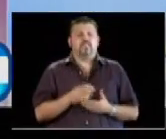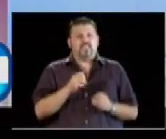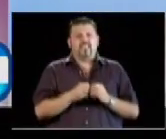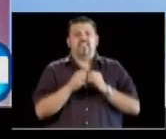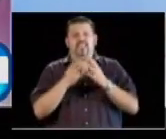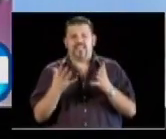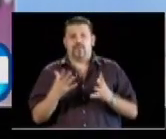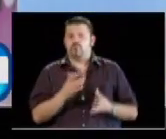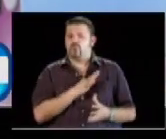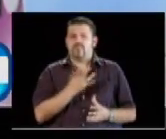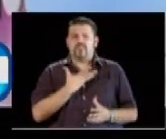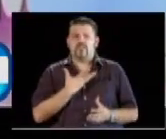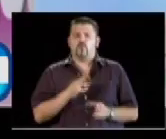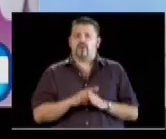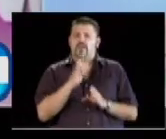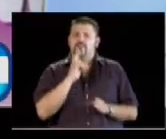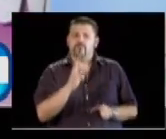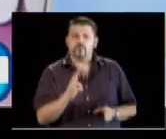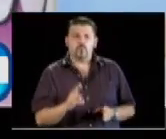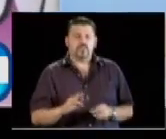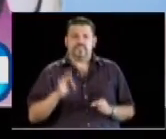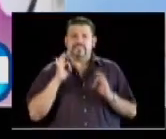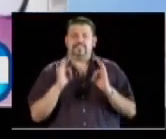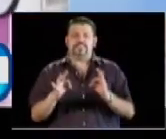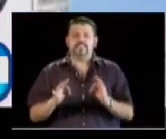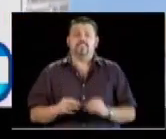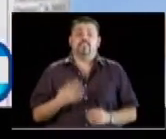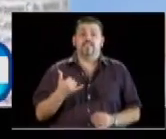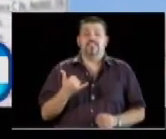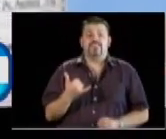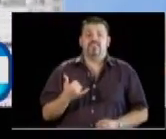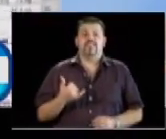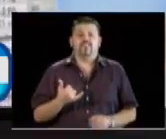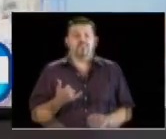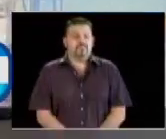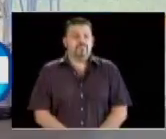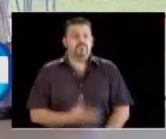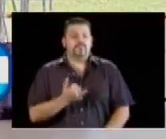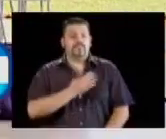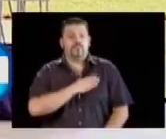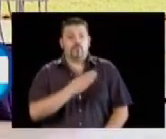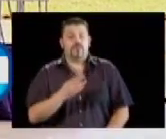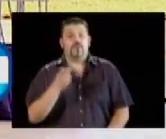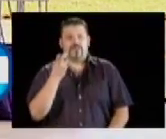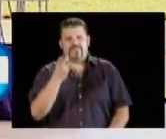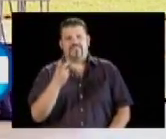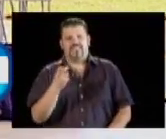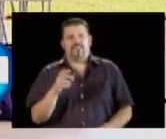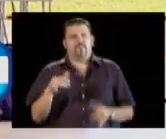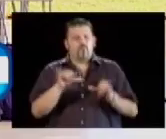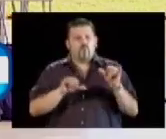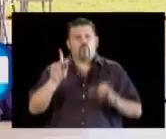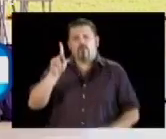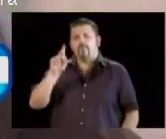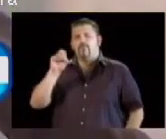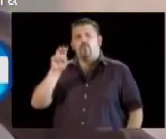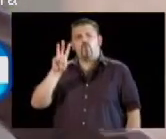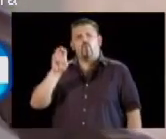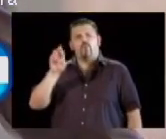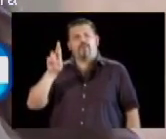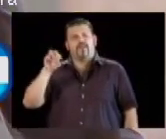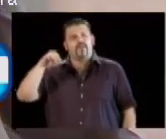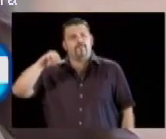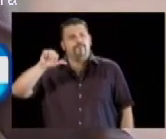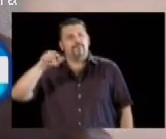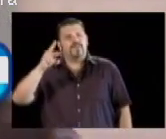resultado espectacular en el asunto de las neuronas. Y bueno, productos como el Power Maker, que es una maravilla. Ayer